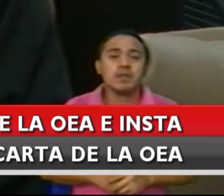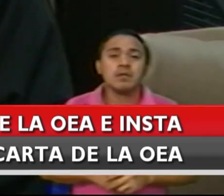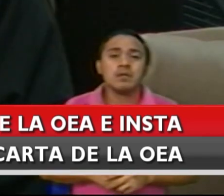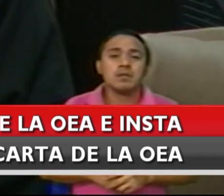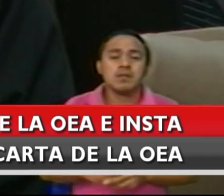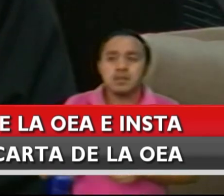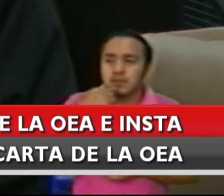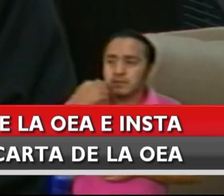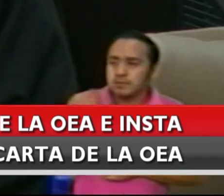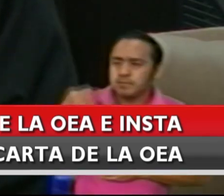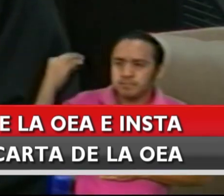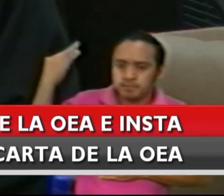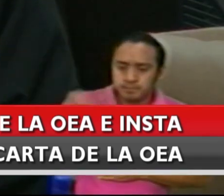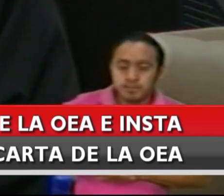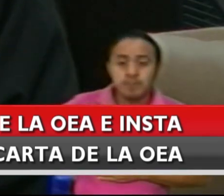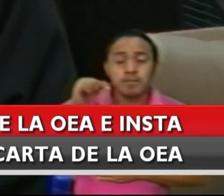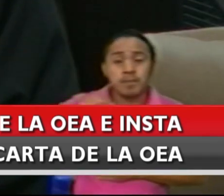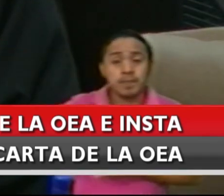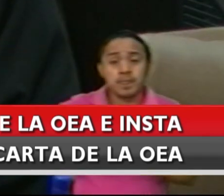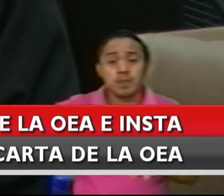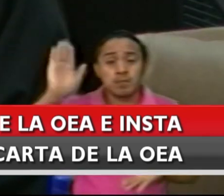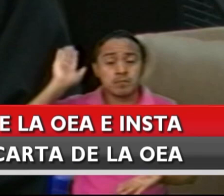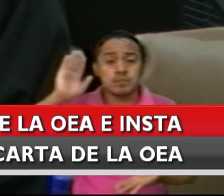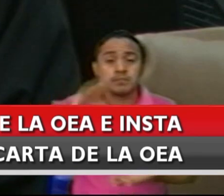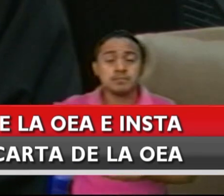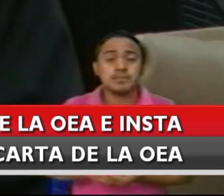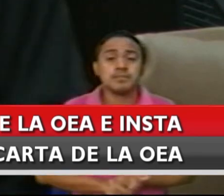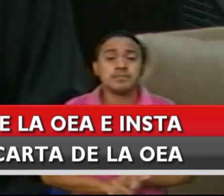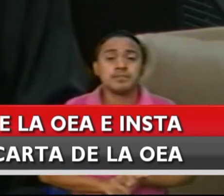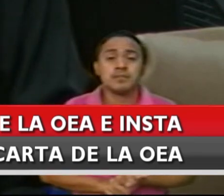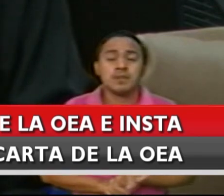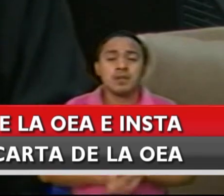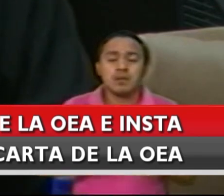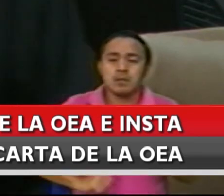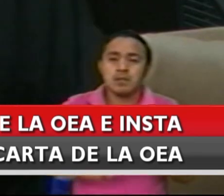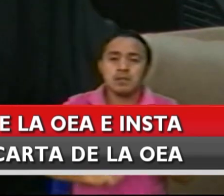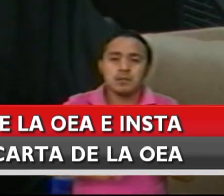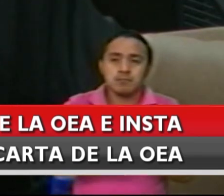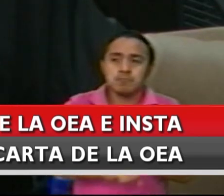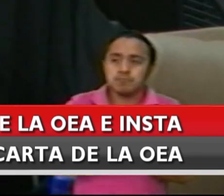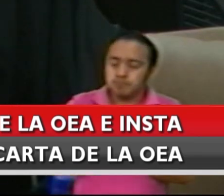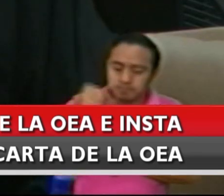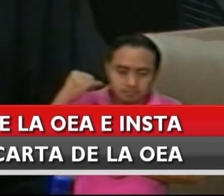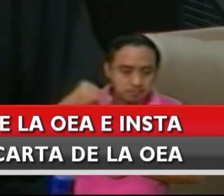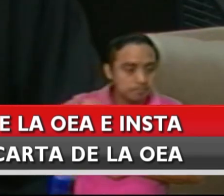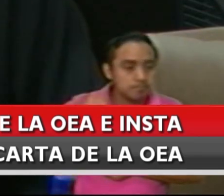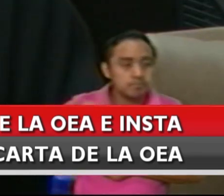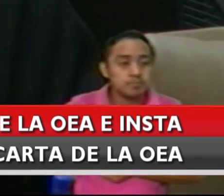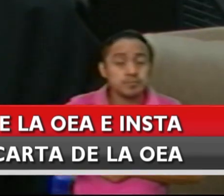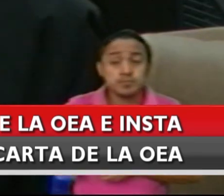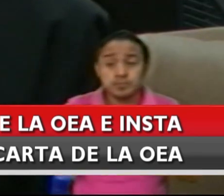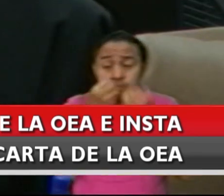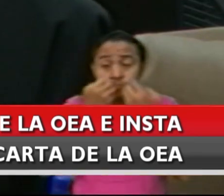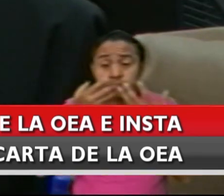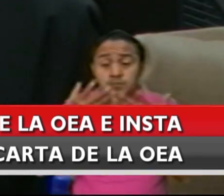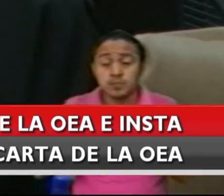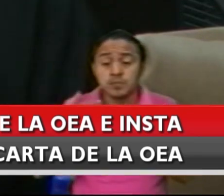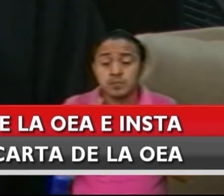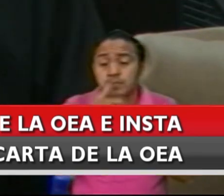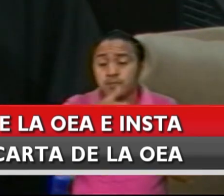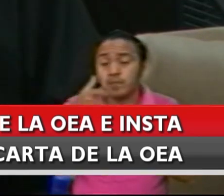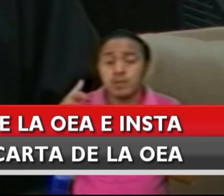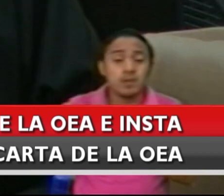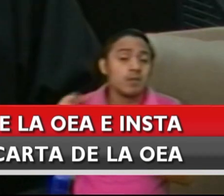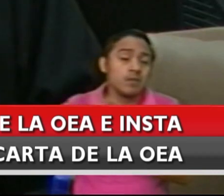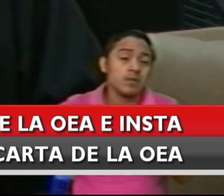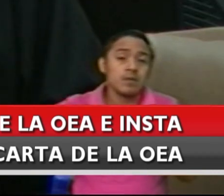Decimos y reafirmamos este compromiso y respaldamos, pues, por supuesto, esta declaración. Invitamos